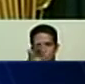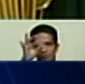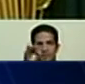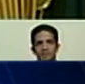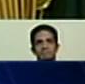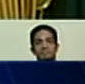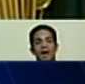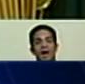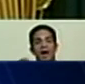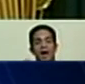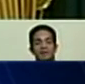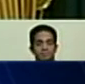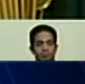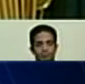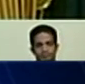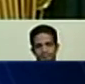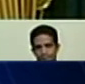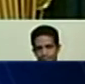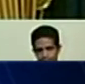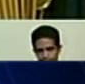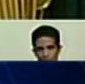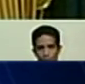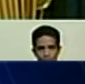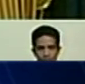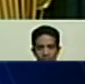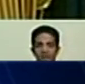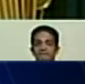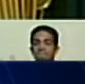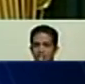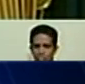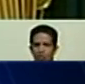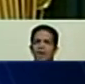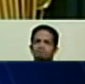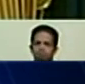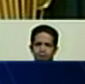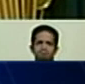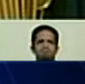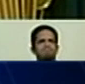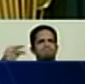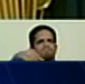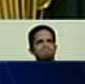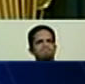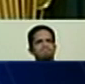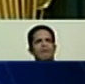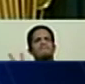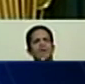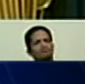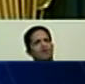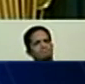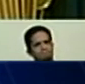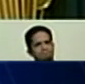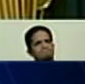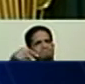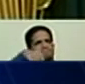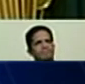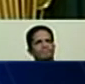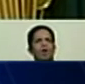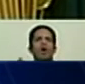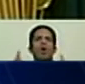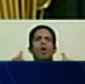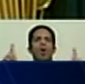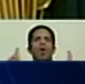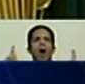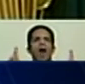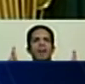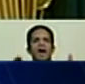ustedes, comunicadores sociales del mundo, Venezuela está de pie y Venezuela va a seguir de pie. Ojalá